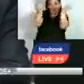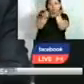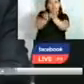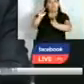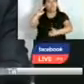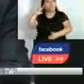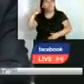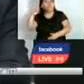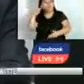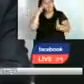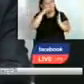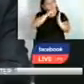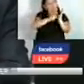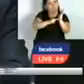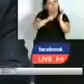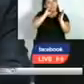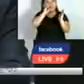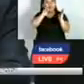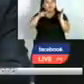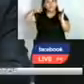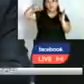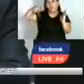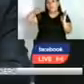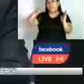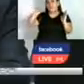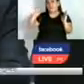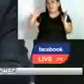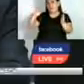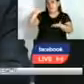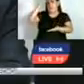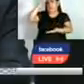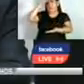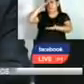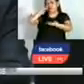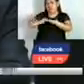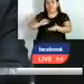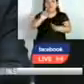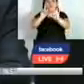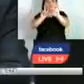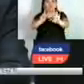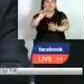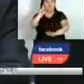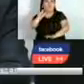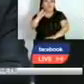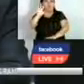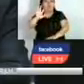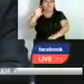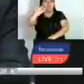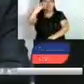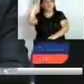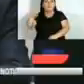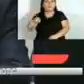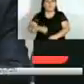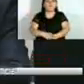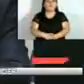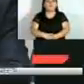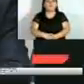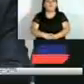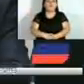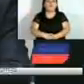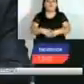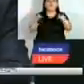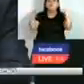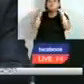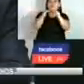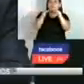2020 indican que el PIB del país se contraerá en un 7.5%, junto